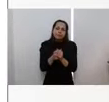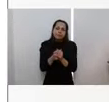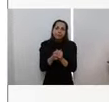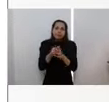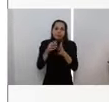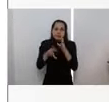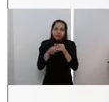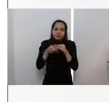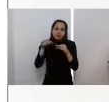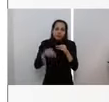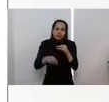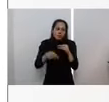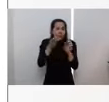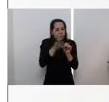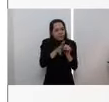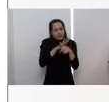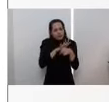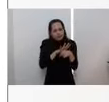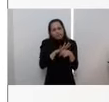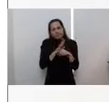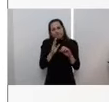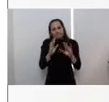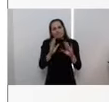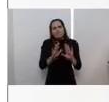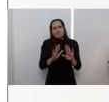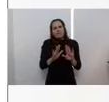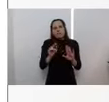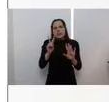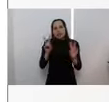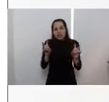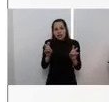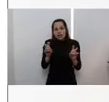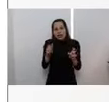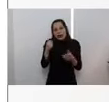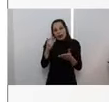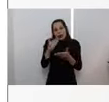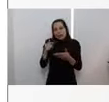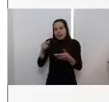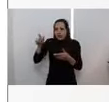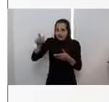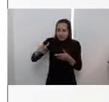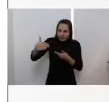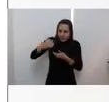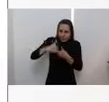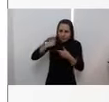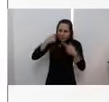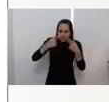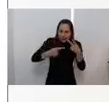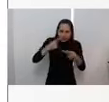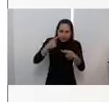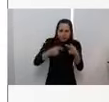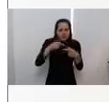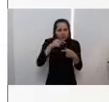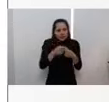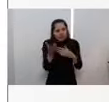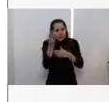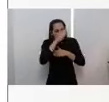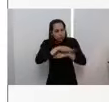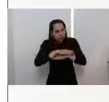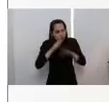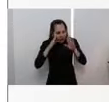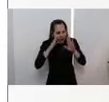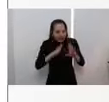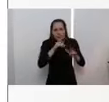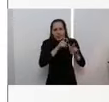la pandemia nos limitó en las visitas de sus cuidadores presenciales que estaban 24 horas con nuestros pacientes